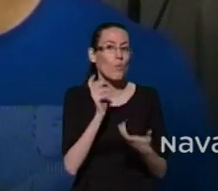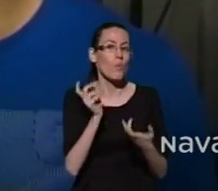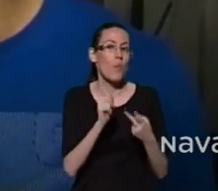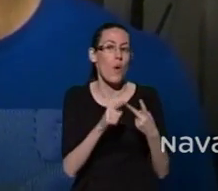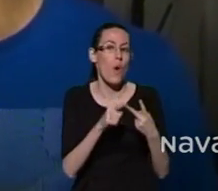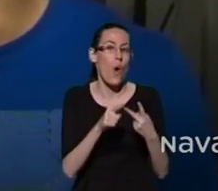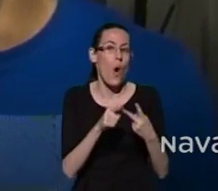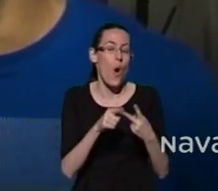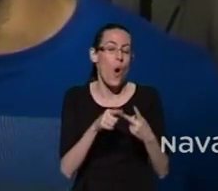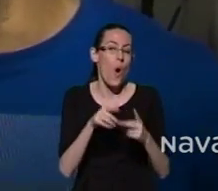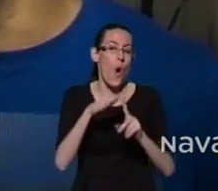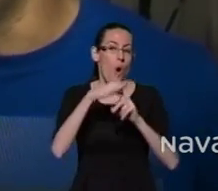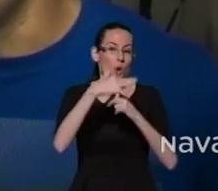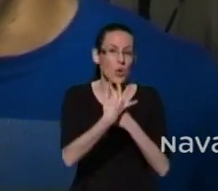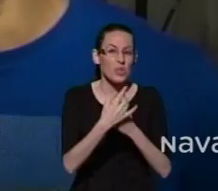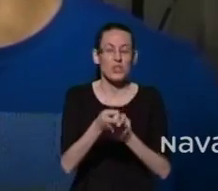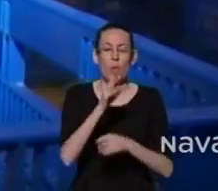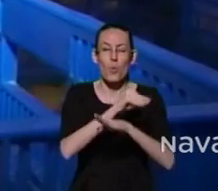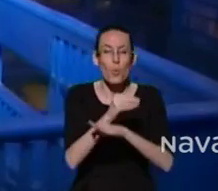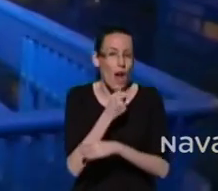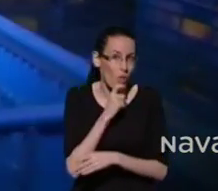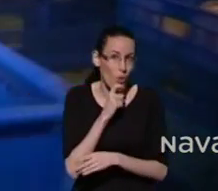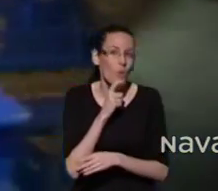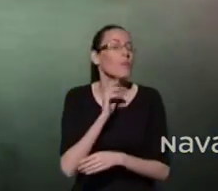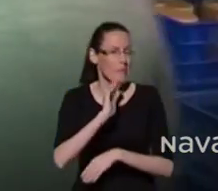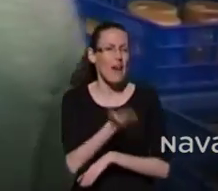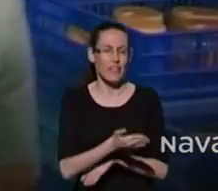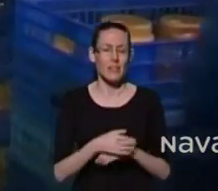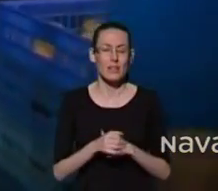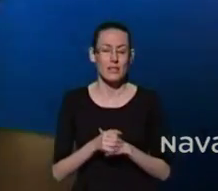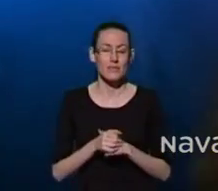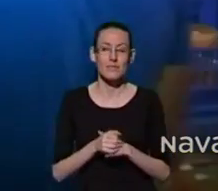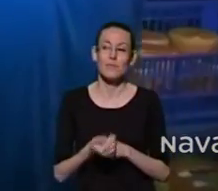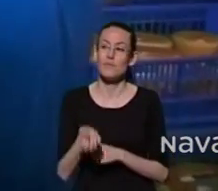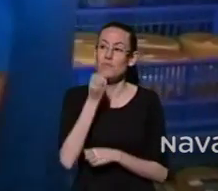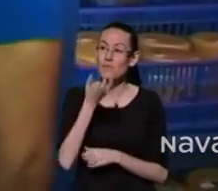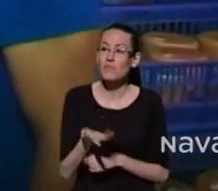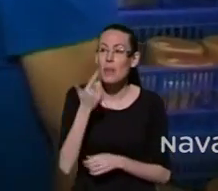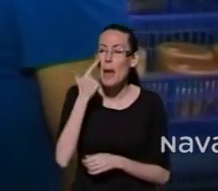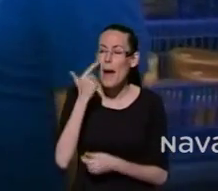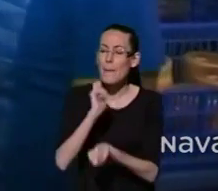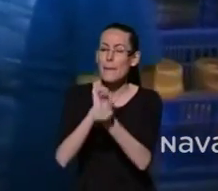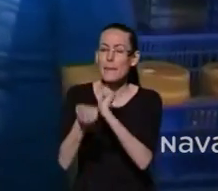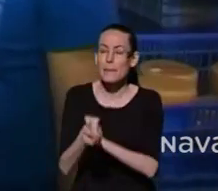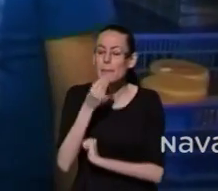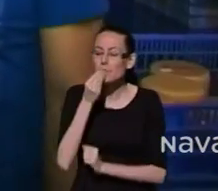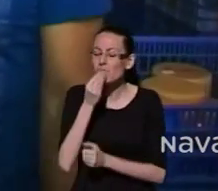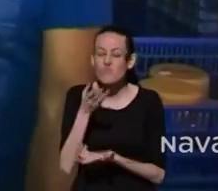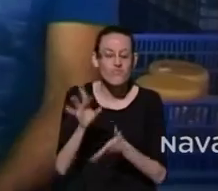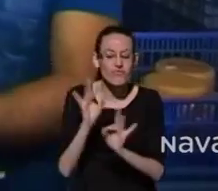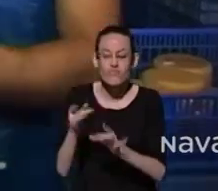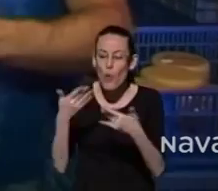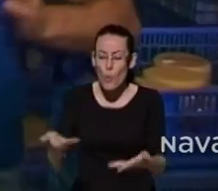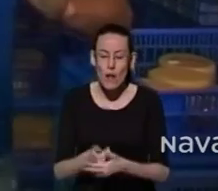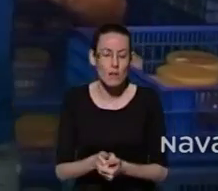tengas, en qué condiciones la tengas, cómo la cuides, todo eso, ¿no? Bueno, Arcaiz, ¿Qué queso elegimos para que lo cate? Bueno, no